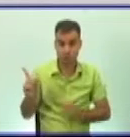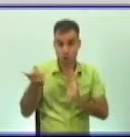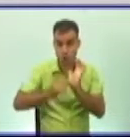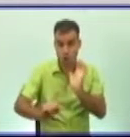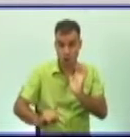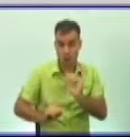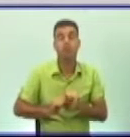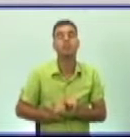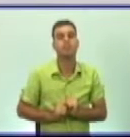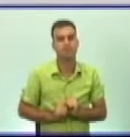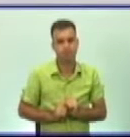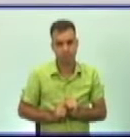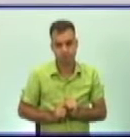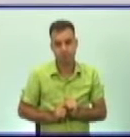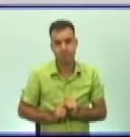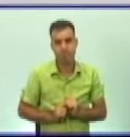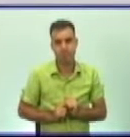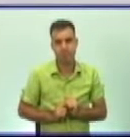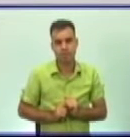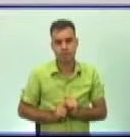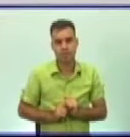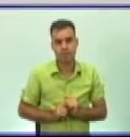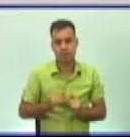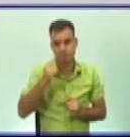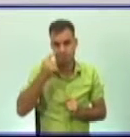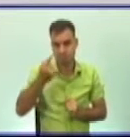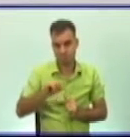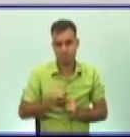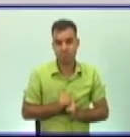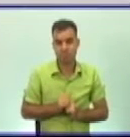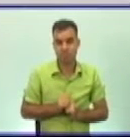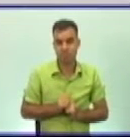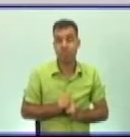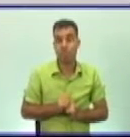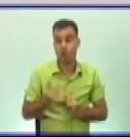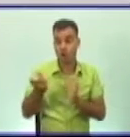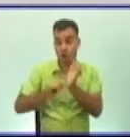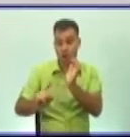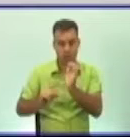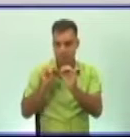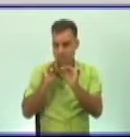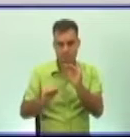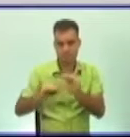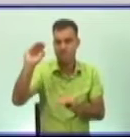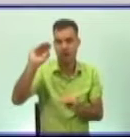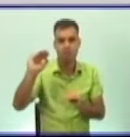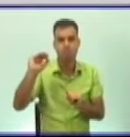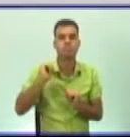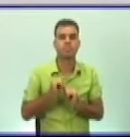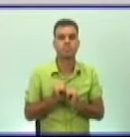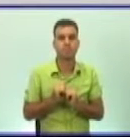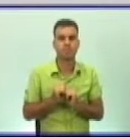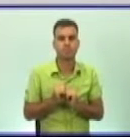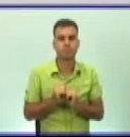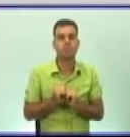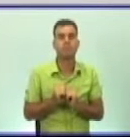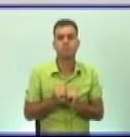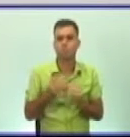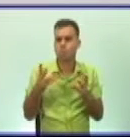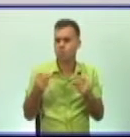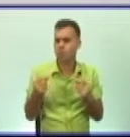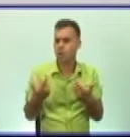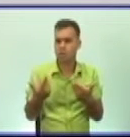instantánea estará desfasada respecto a la tensión instantánea. ¿En cuánto estará